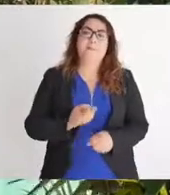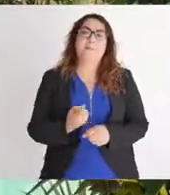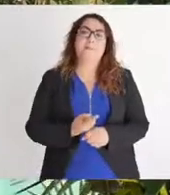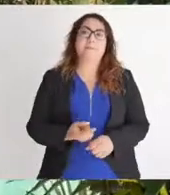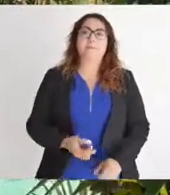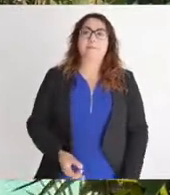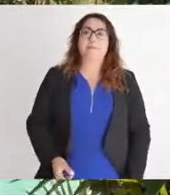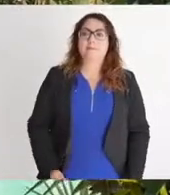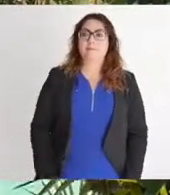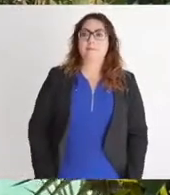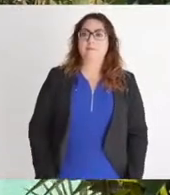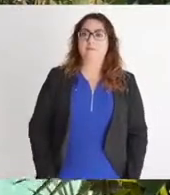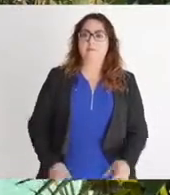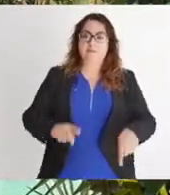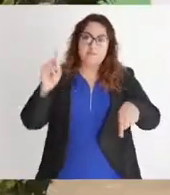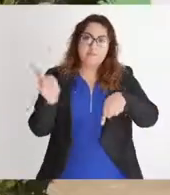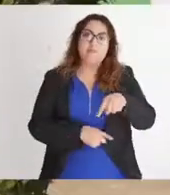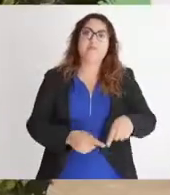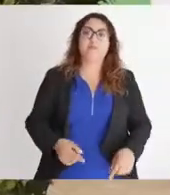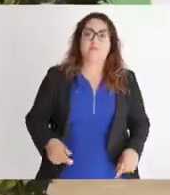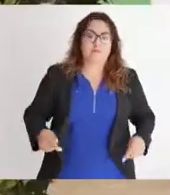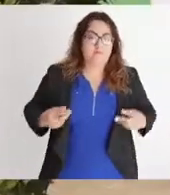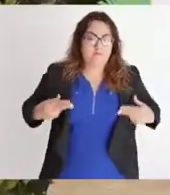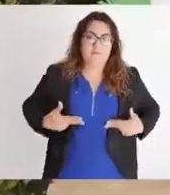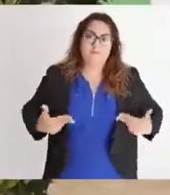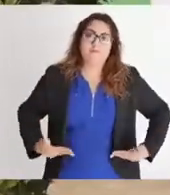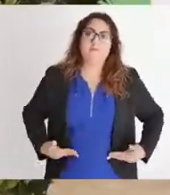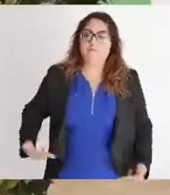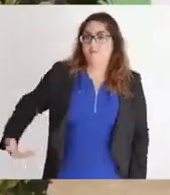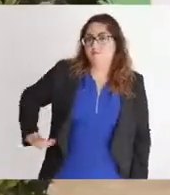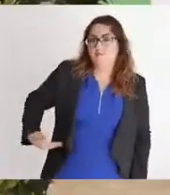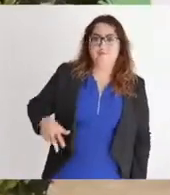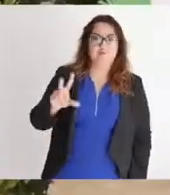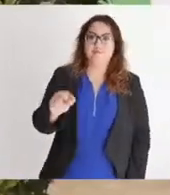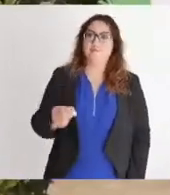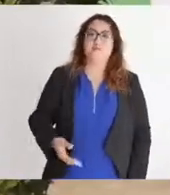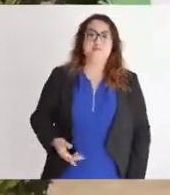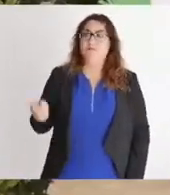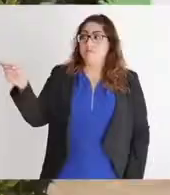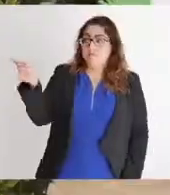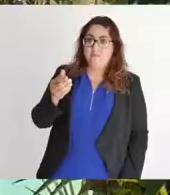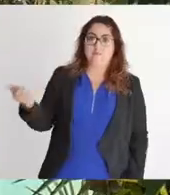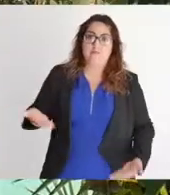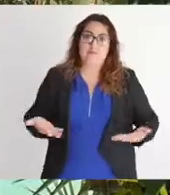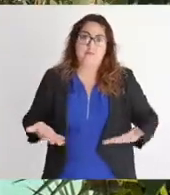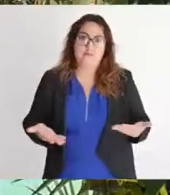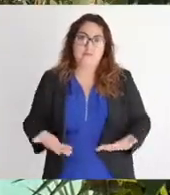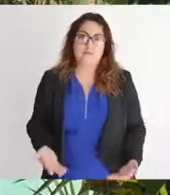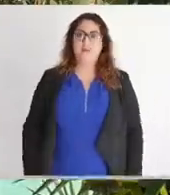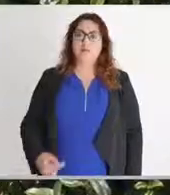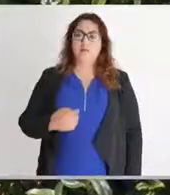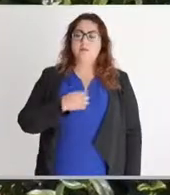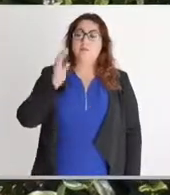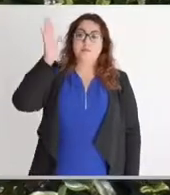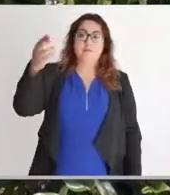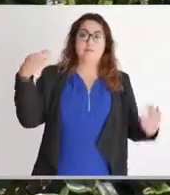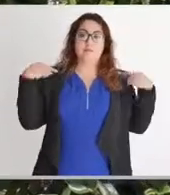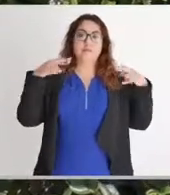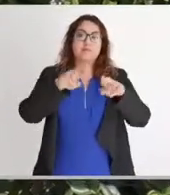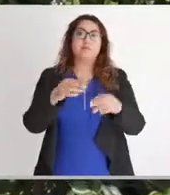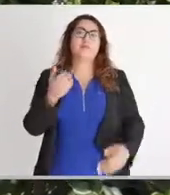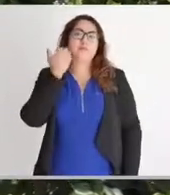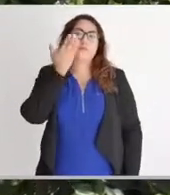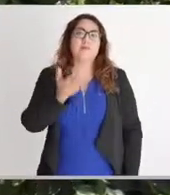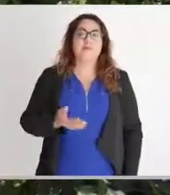yo creo que no está bien, porque pues le están quitando la vida a un ser humano que no tiene la culpa de lo que ellos hicieron. Yo quiero ser